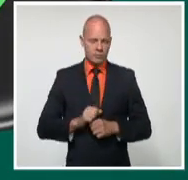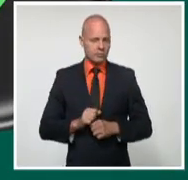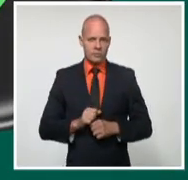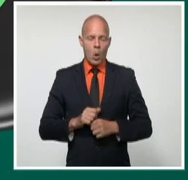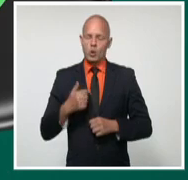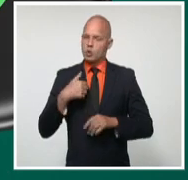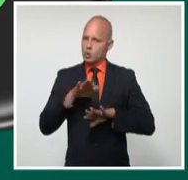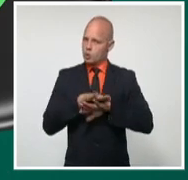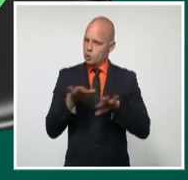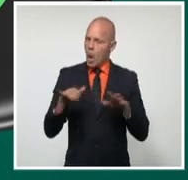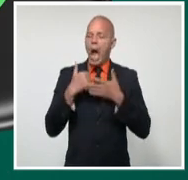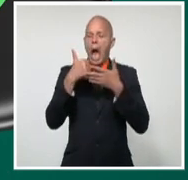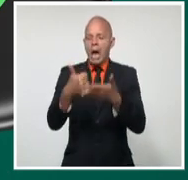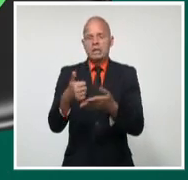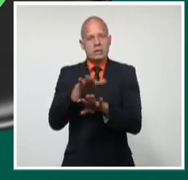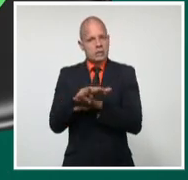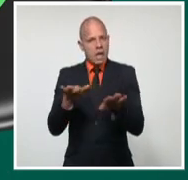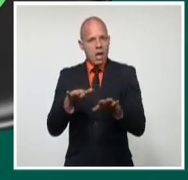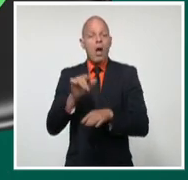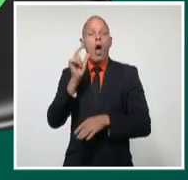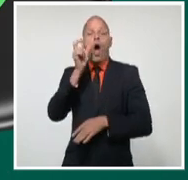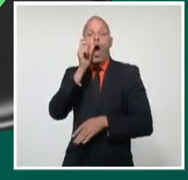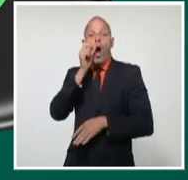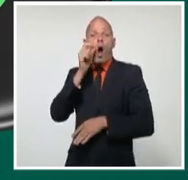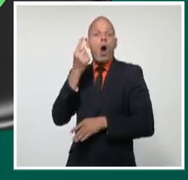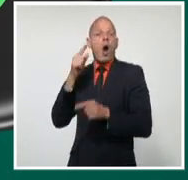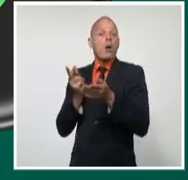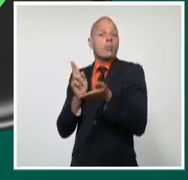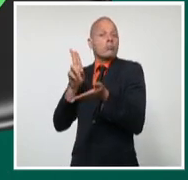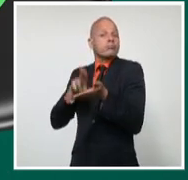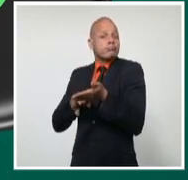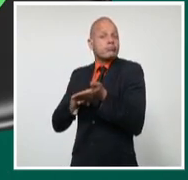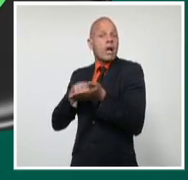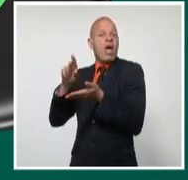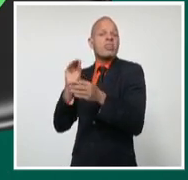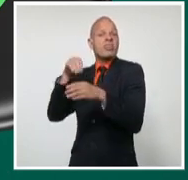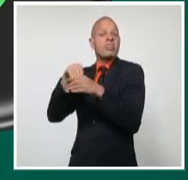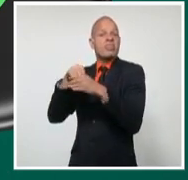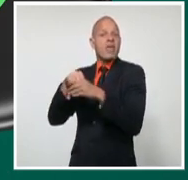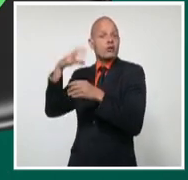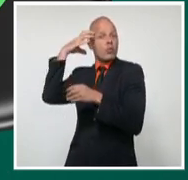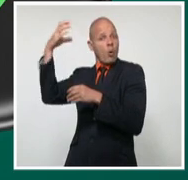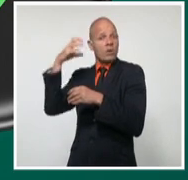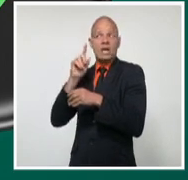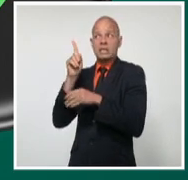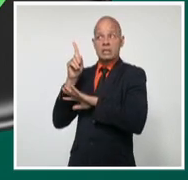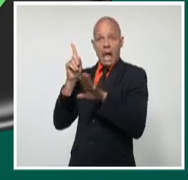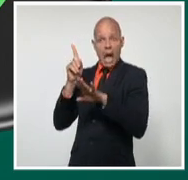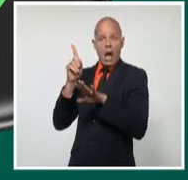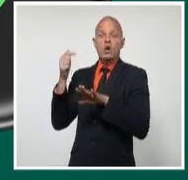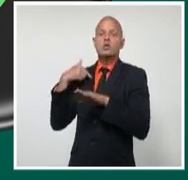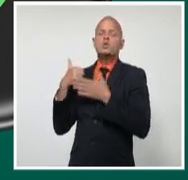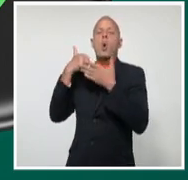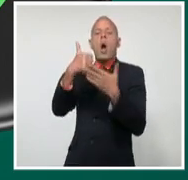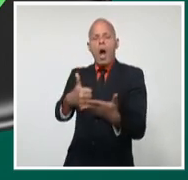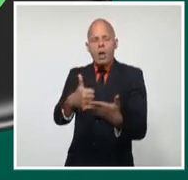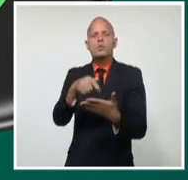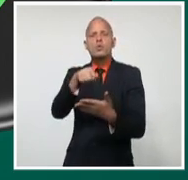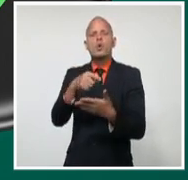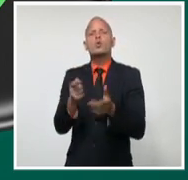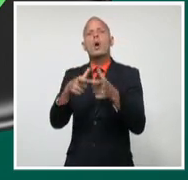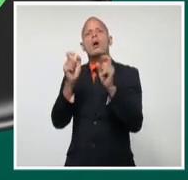a la persona del Departamento de Estado para coordinar esa reunión contigo, con Tania Bruguera y con Amaury.